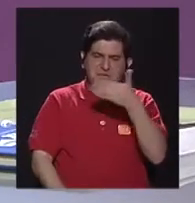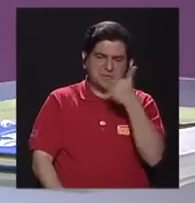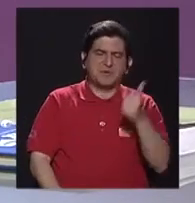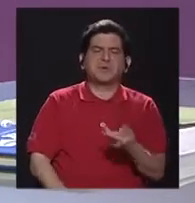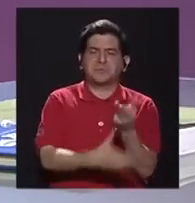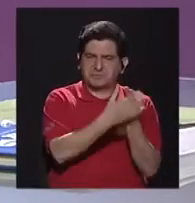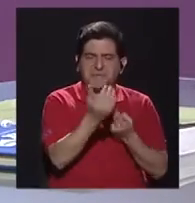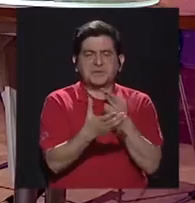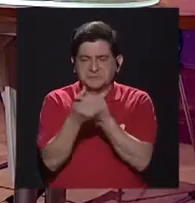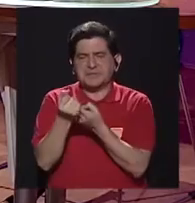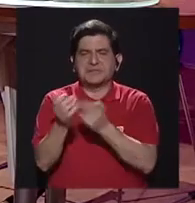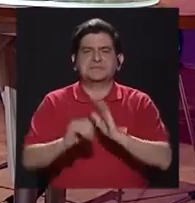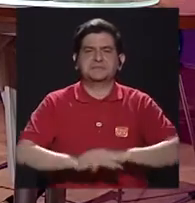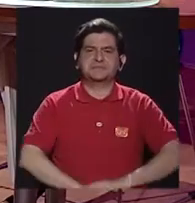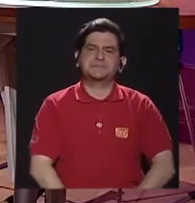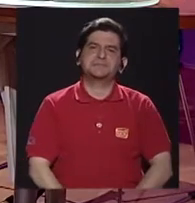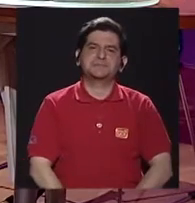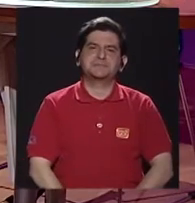muchas parejas.